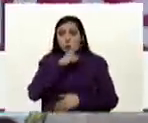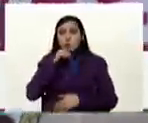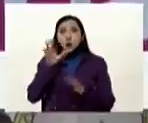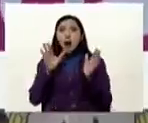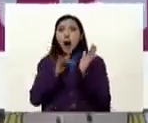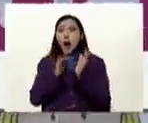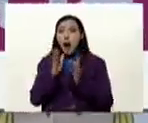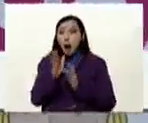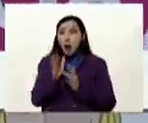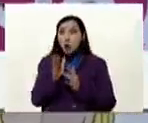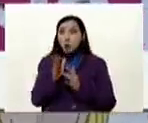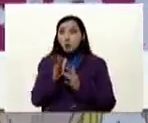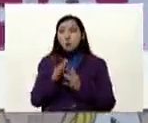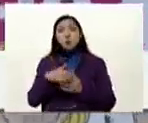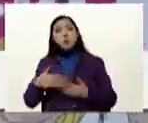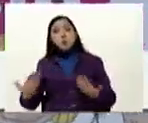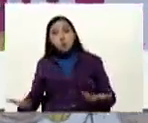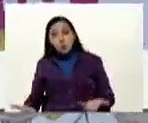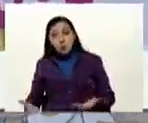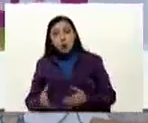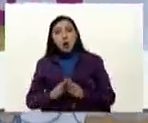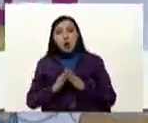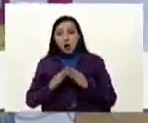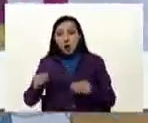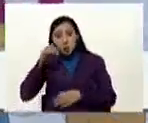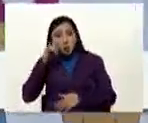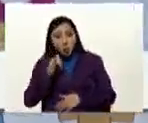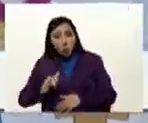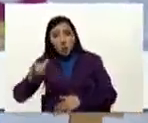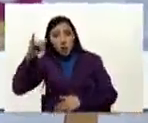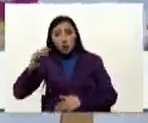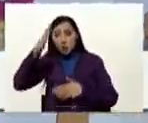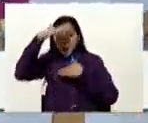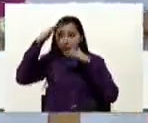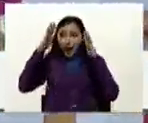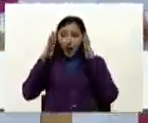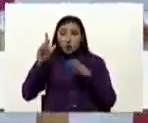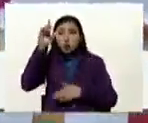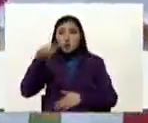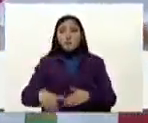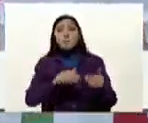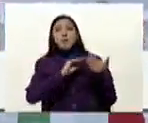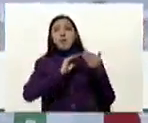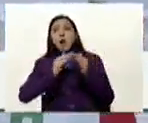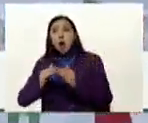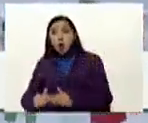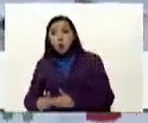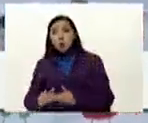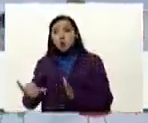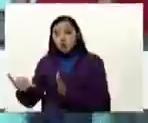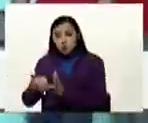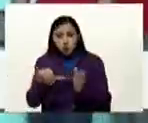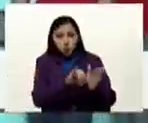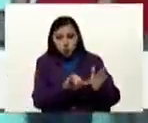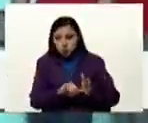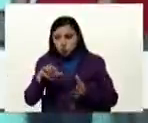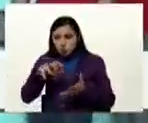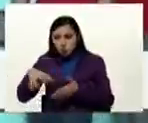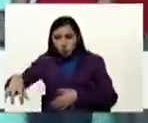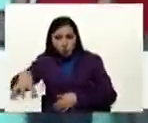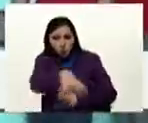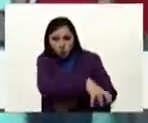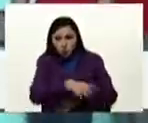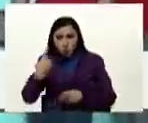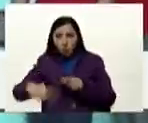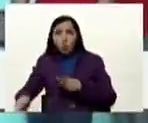es un hospital que le brinda atención a todo el estado de Yaracuy, pero también a comunidades de estados aledaños. Por eso es que, bueno,